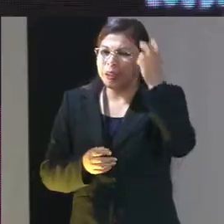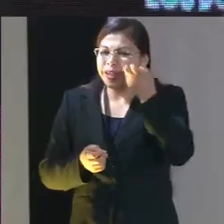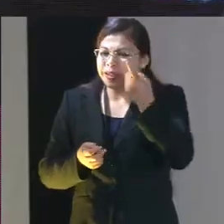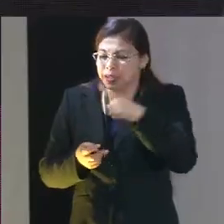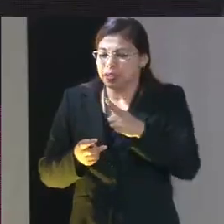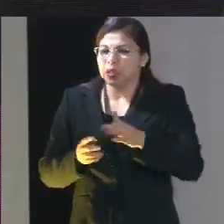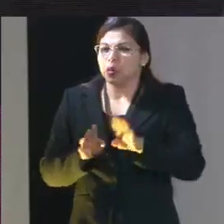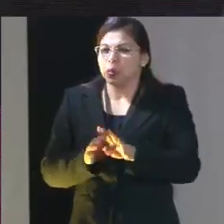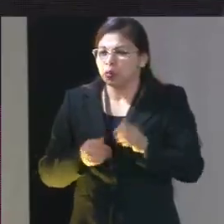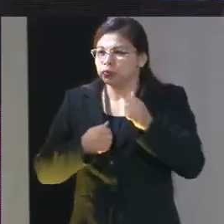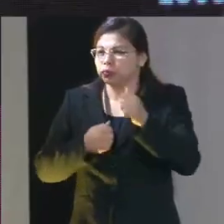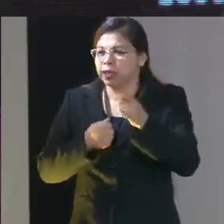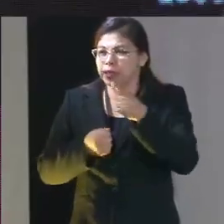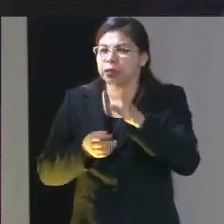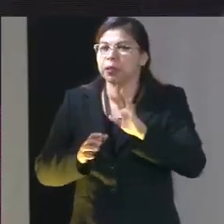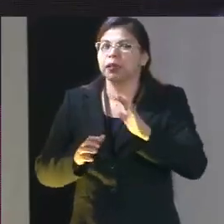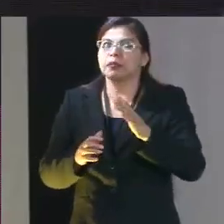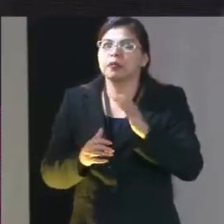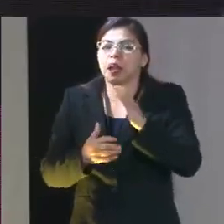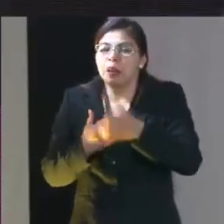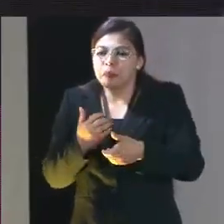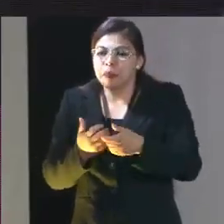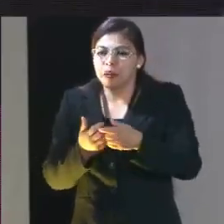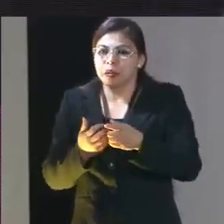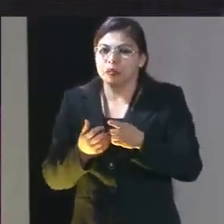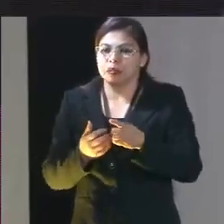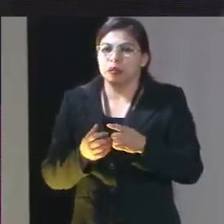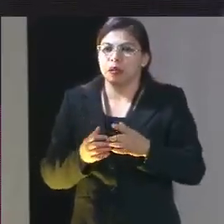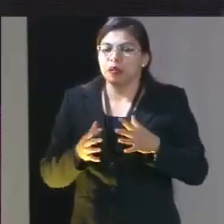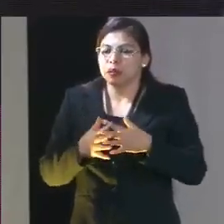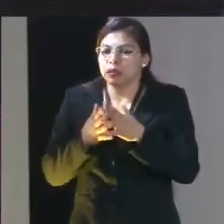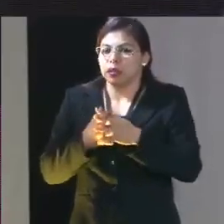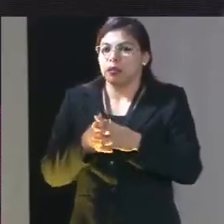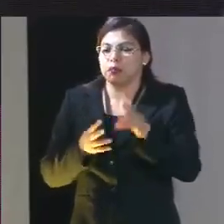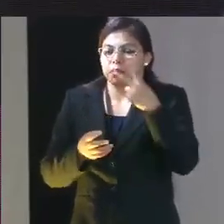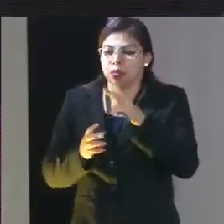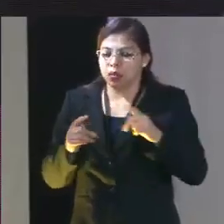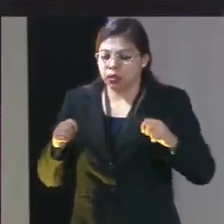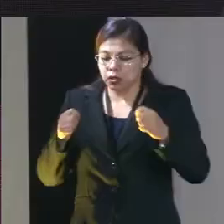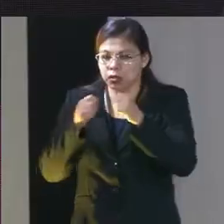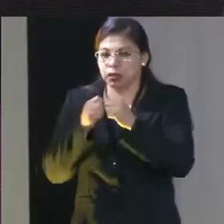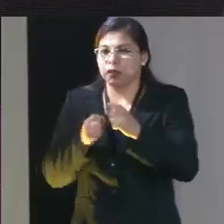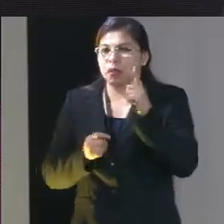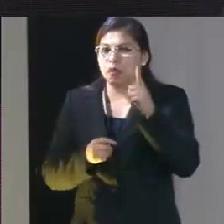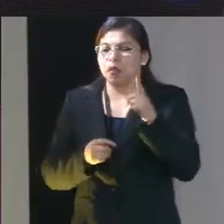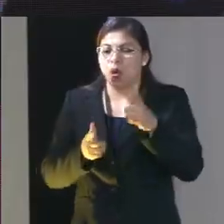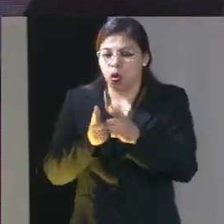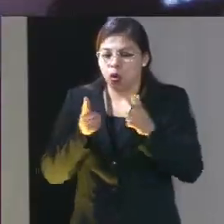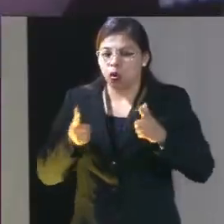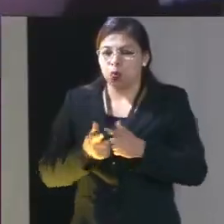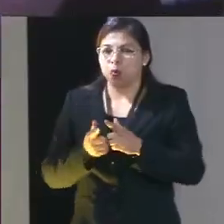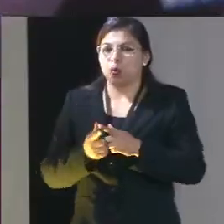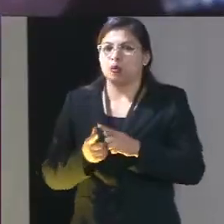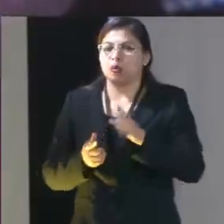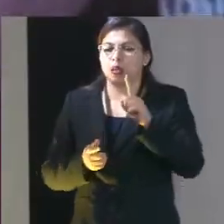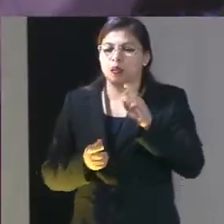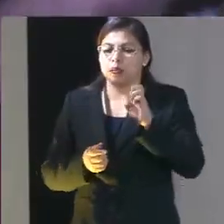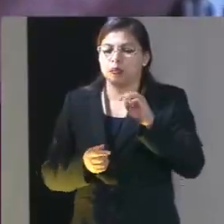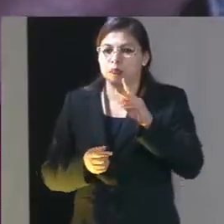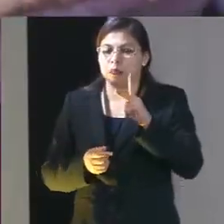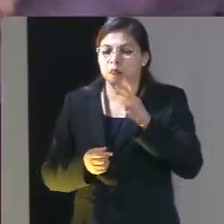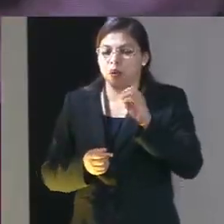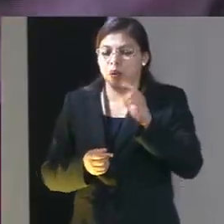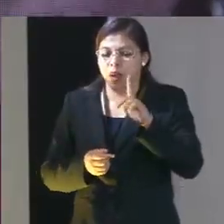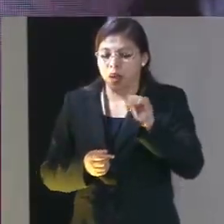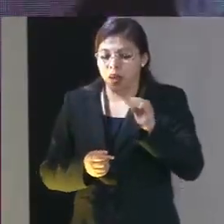es la clave de la caída de México y Tenochtitlan? Los grupos dominantes de Zempoala, el cacique gordo de Zempoala,